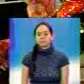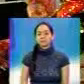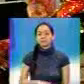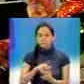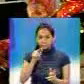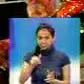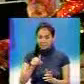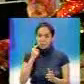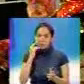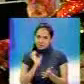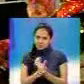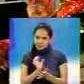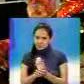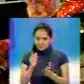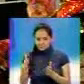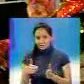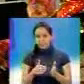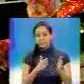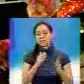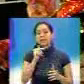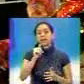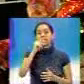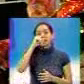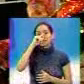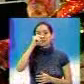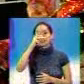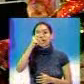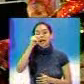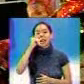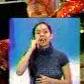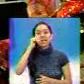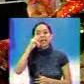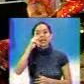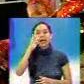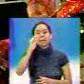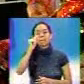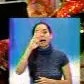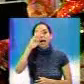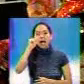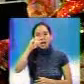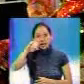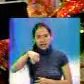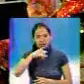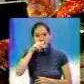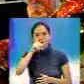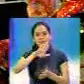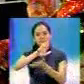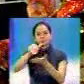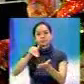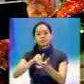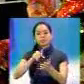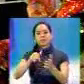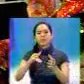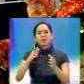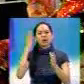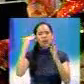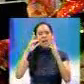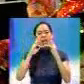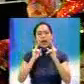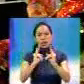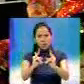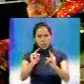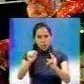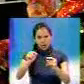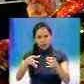Estaremos pendientes de esta travesía. Y Takalik Abaj es una antigua ciudad que fue centro de comercio debido a su ubicación en la boca